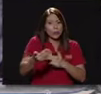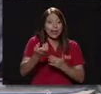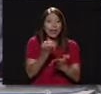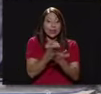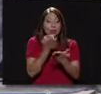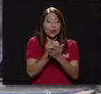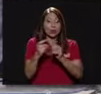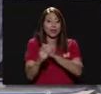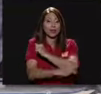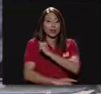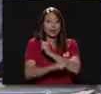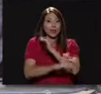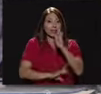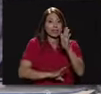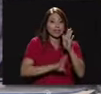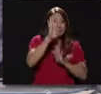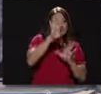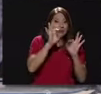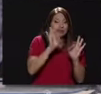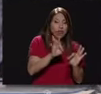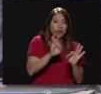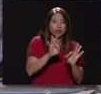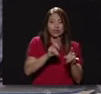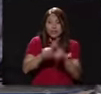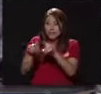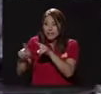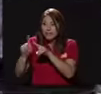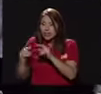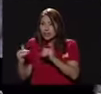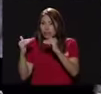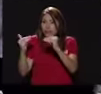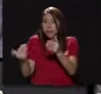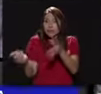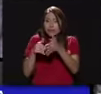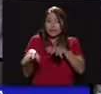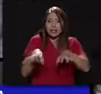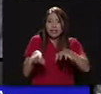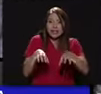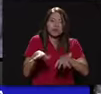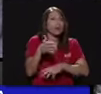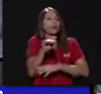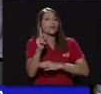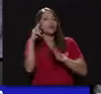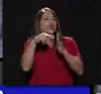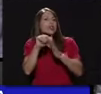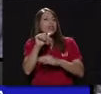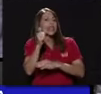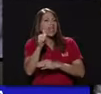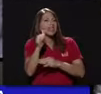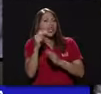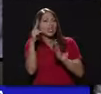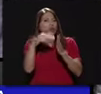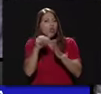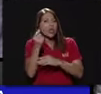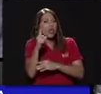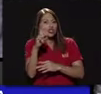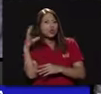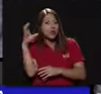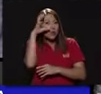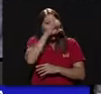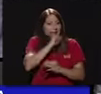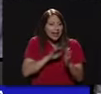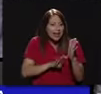los países desarrollados y de la OCDE se reactivaron y por ahí 2010, 2011 se dieron cuenta que el crecimiento no era suficiente y que tenían